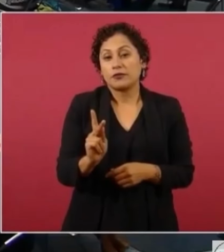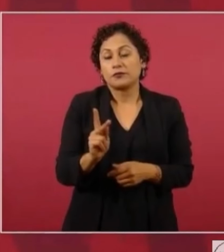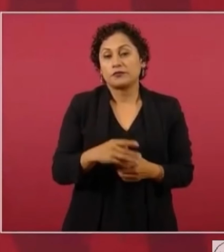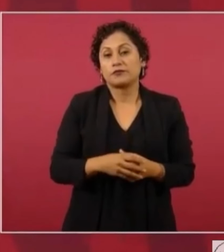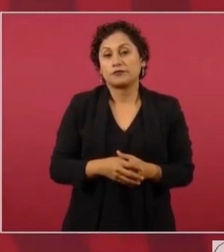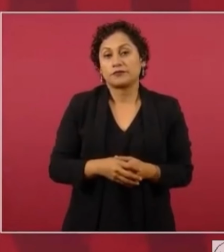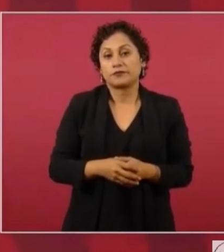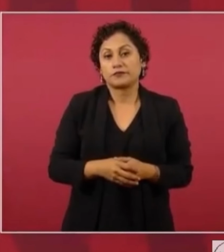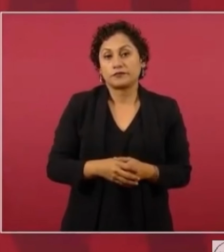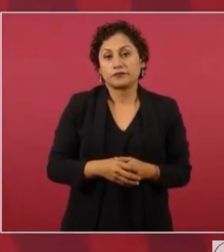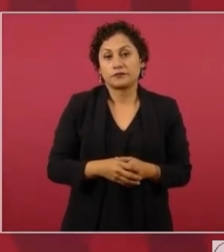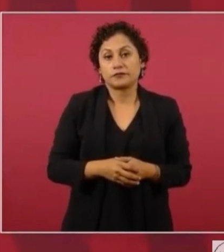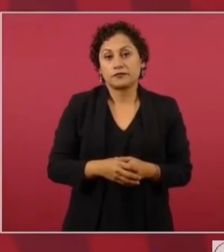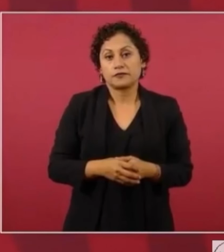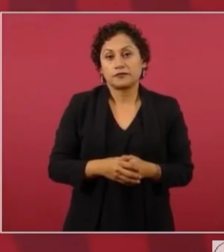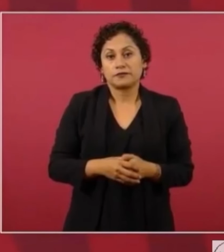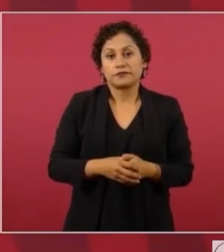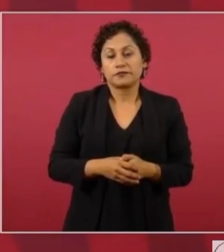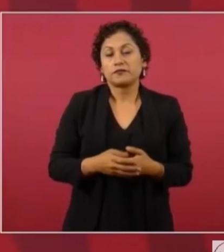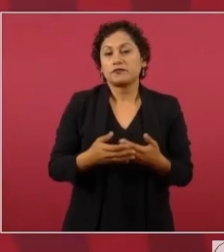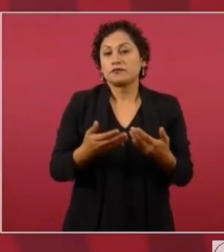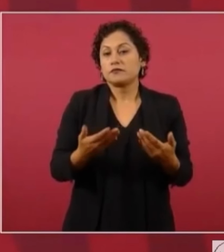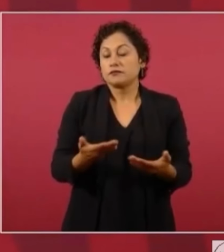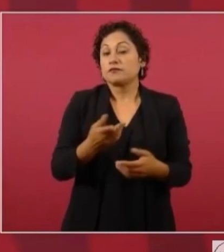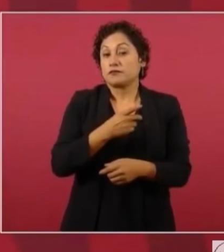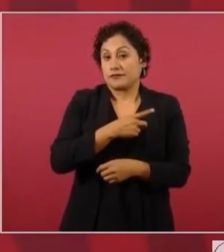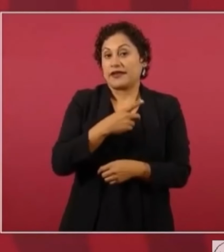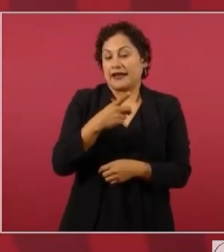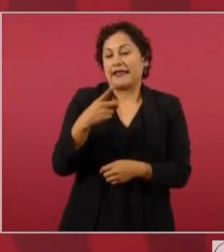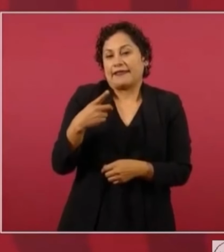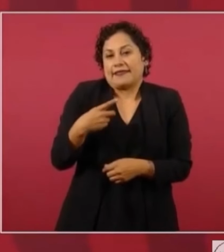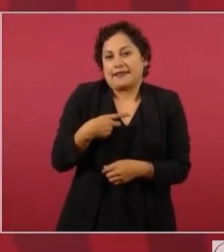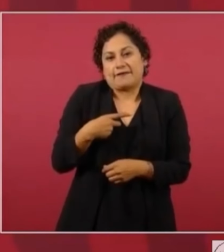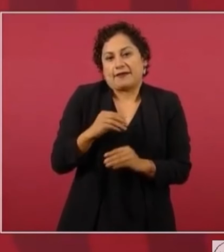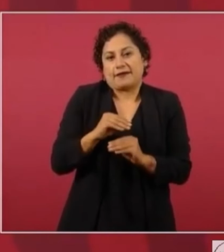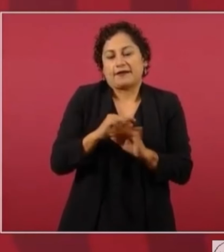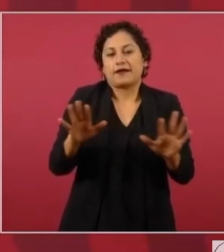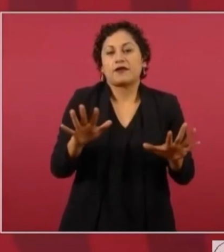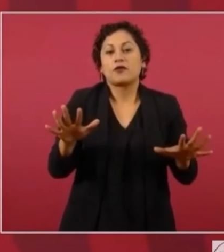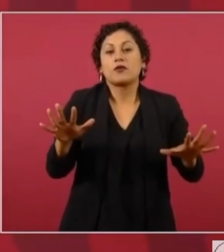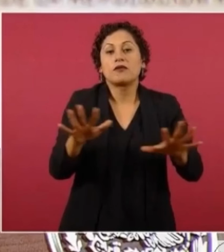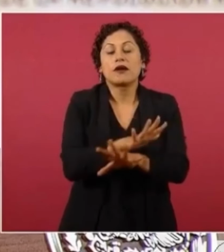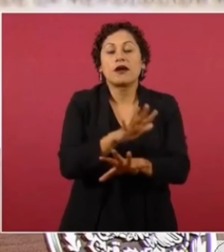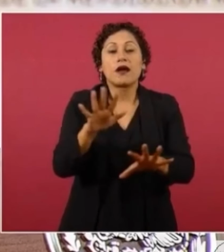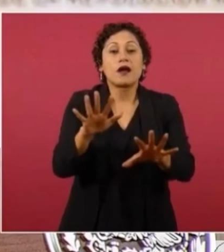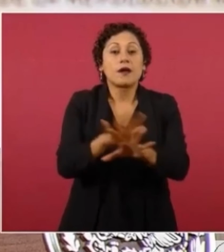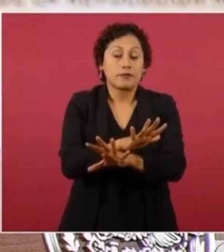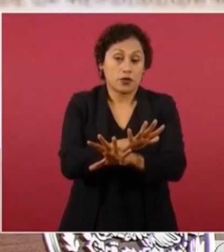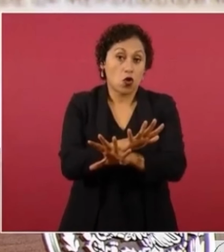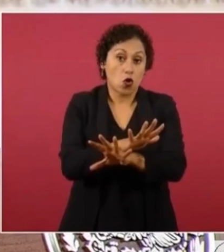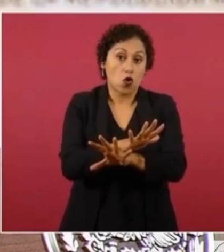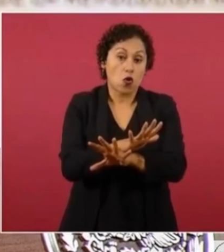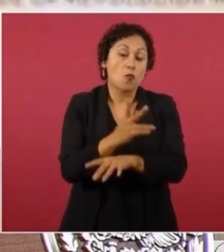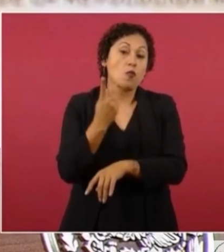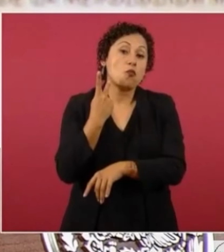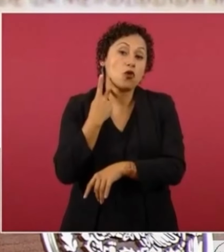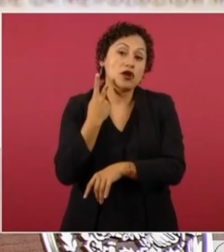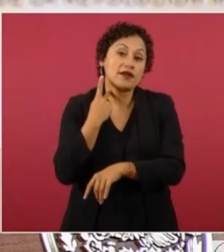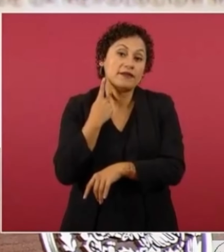va a significar un cambio también en la política, sobre todo de Estados